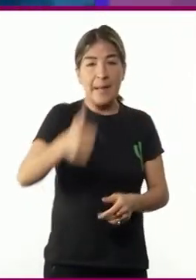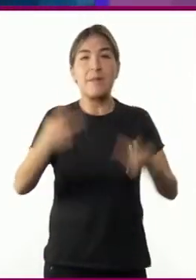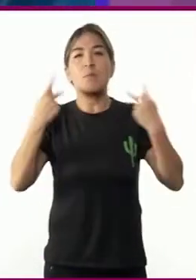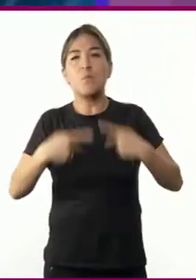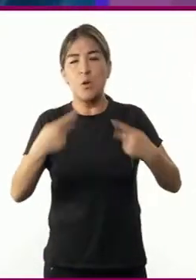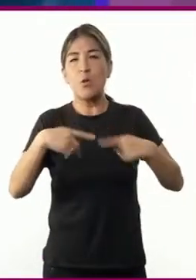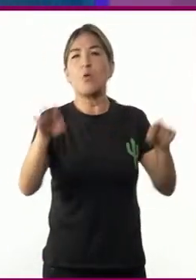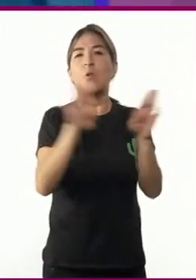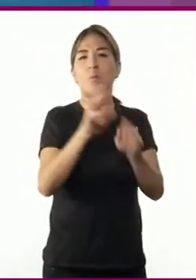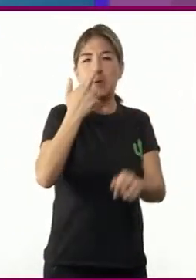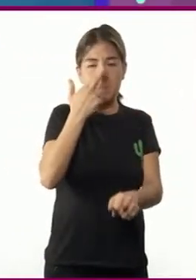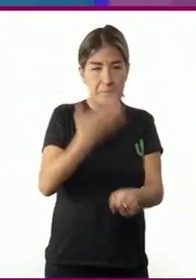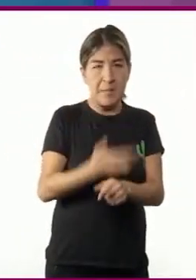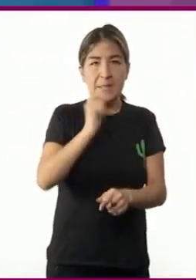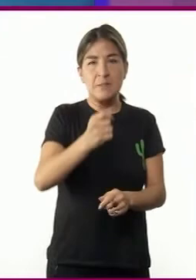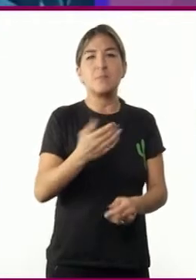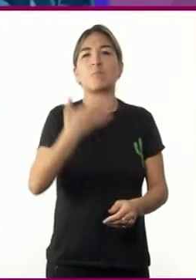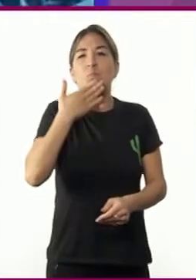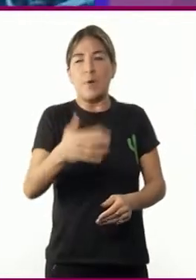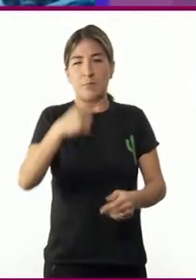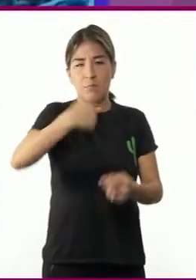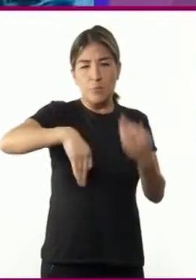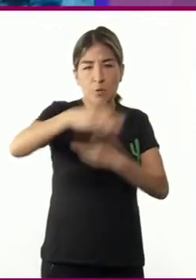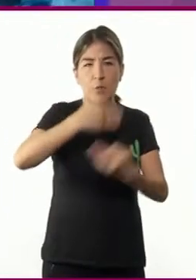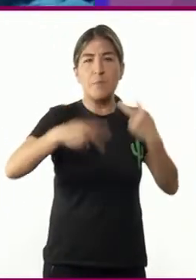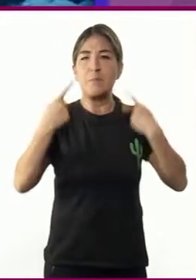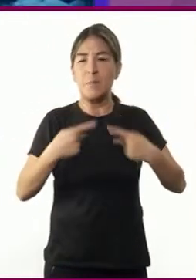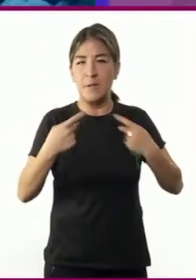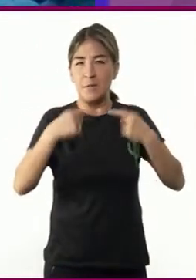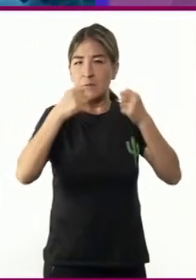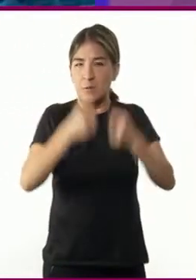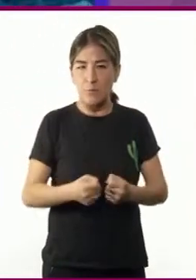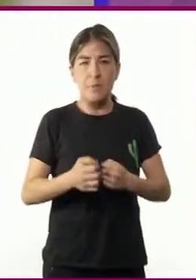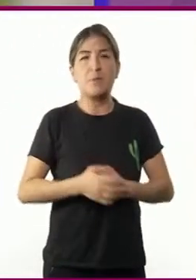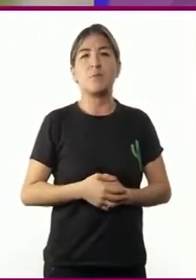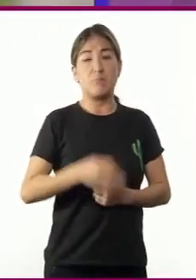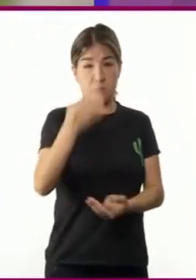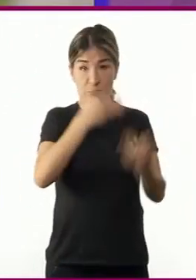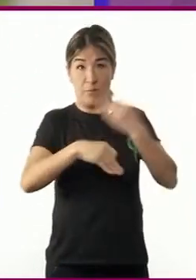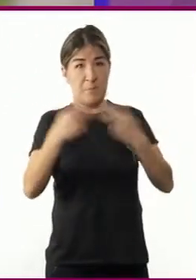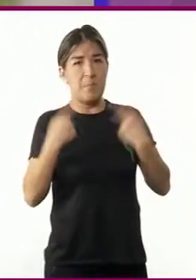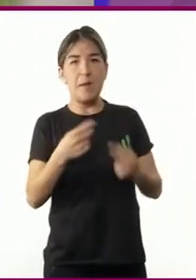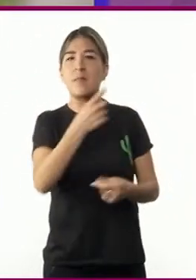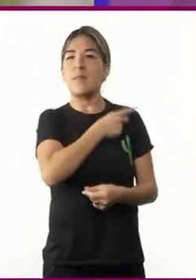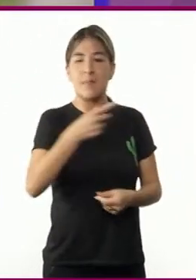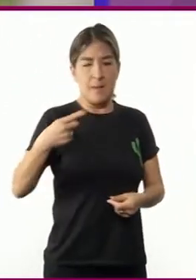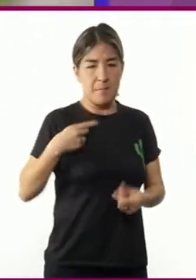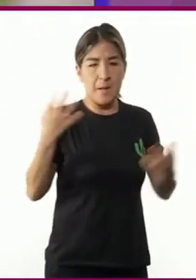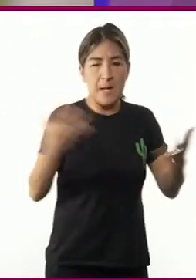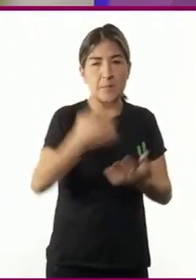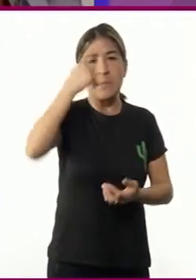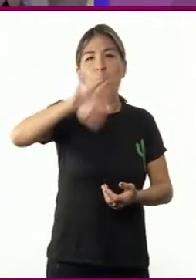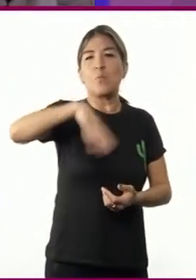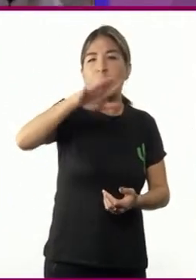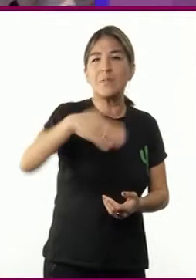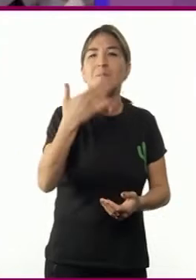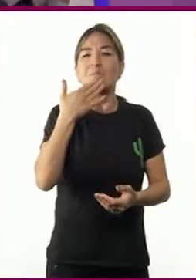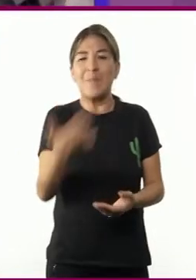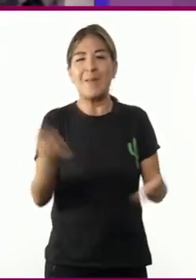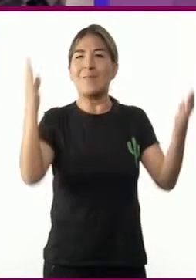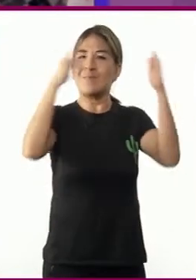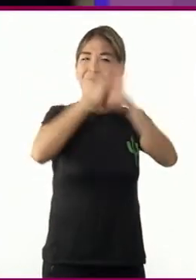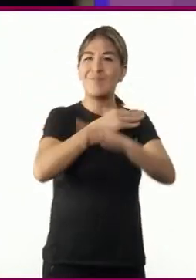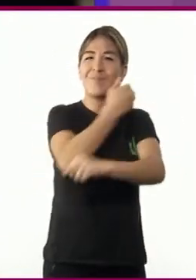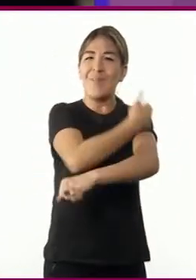se ocupe del bienestar de los demás. Al respecto, todos tenemos deberes: buscar un ambiente agradable en familia y en